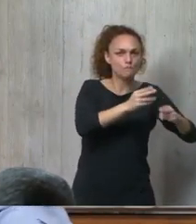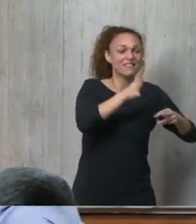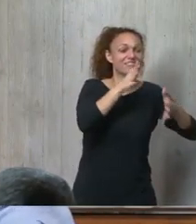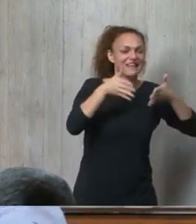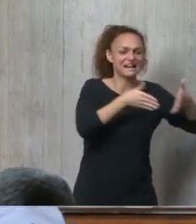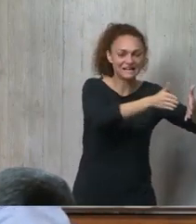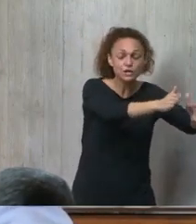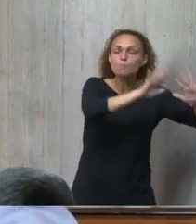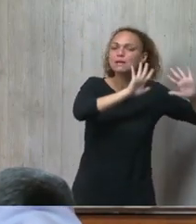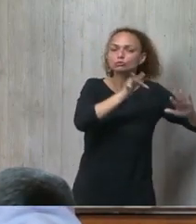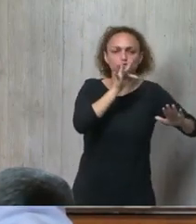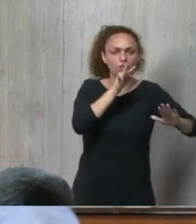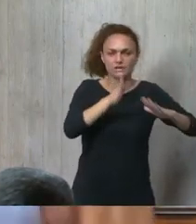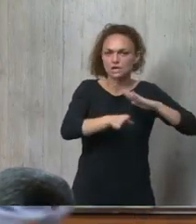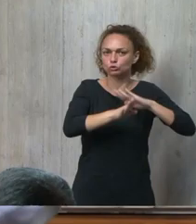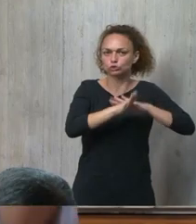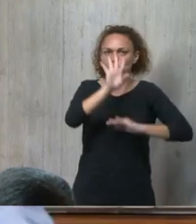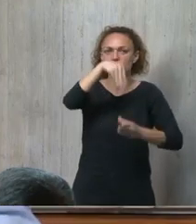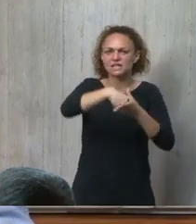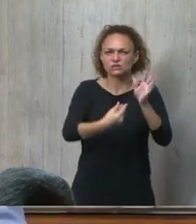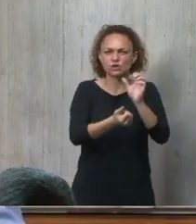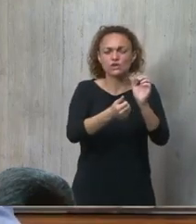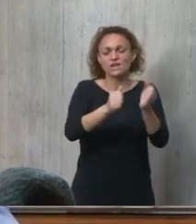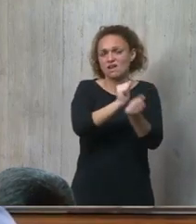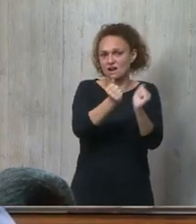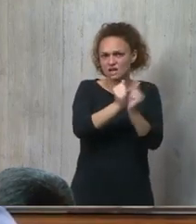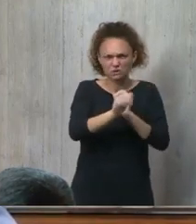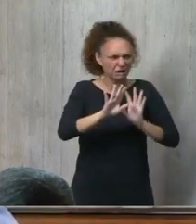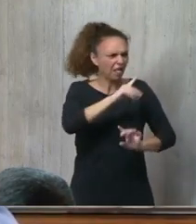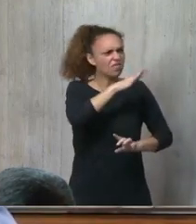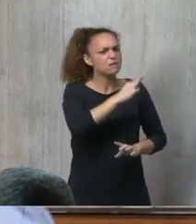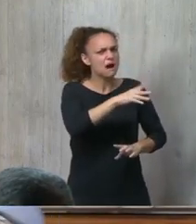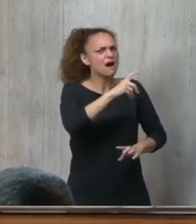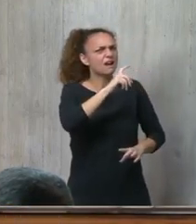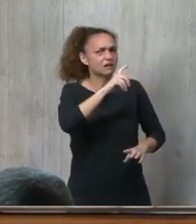donde, según le oído al alcalde, es el primer incendio en muchos años, ¿no?